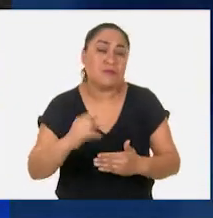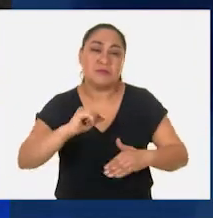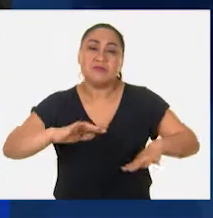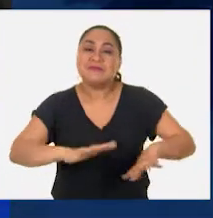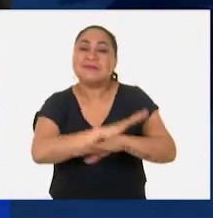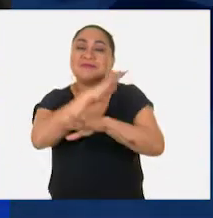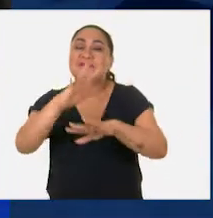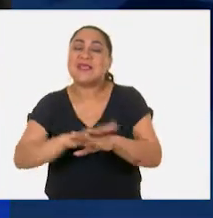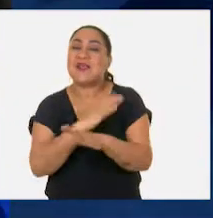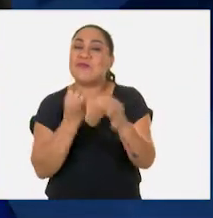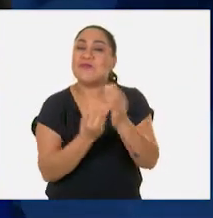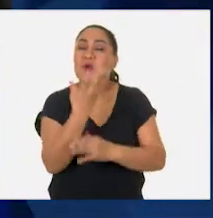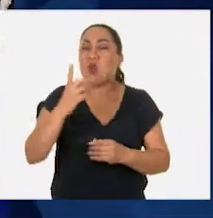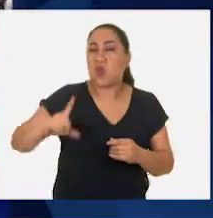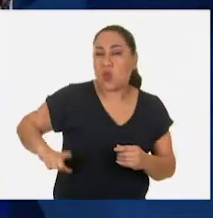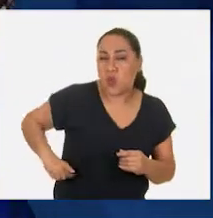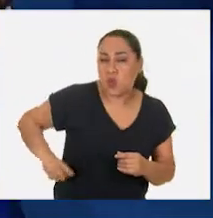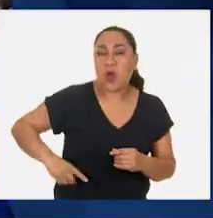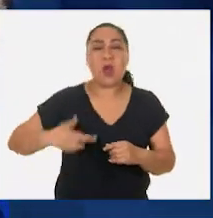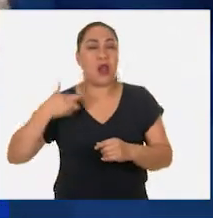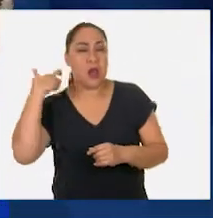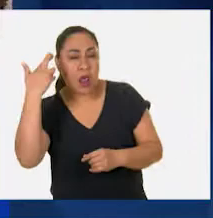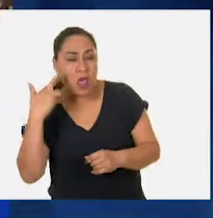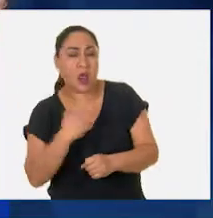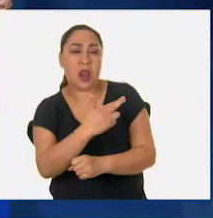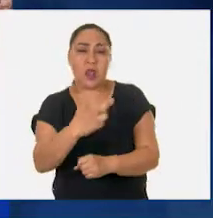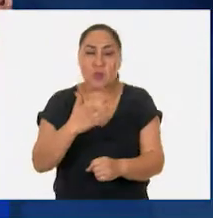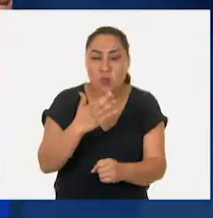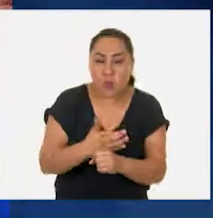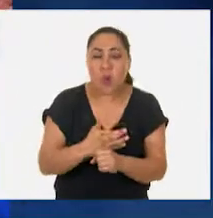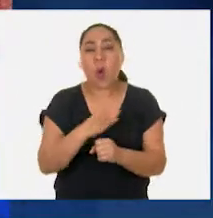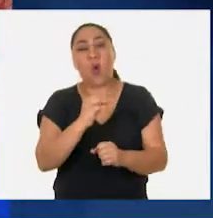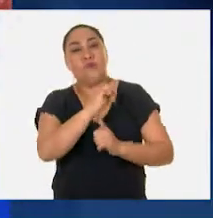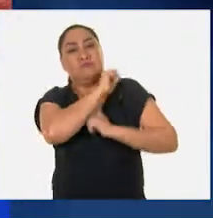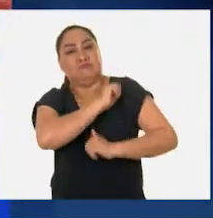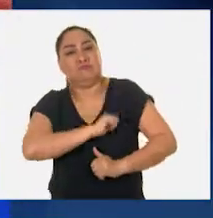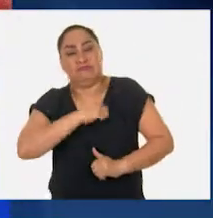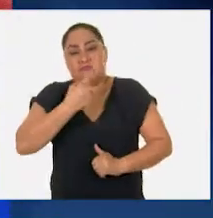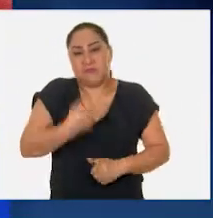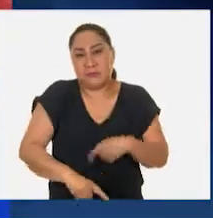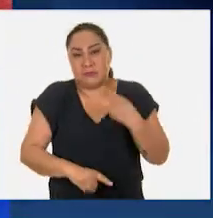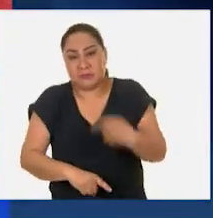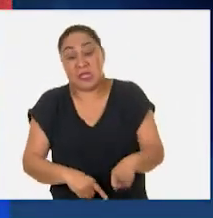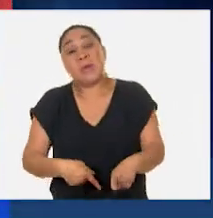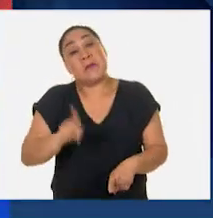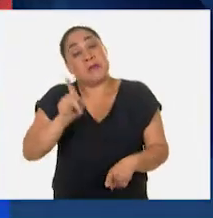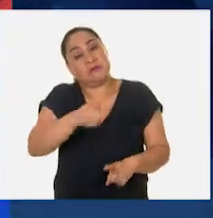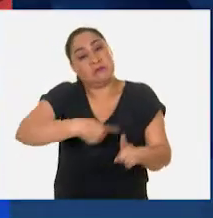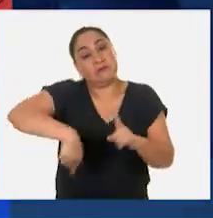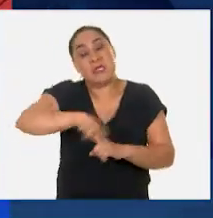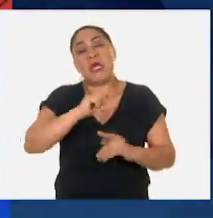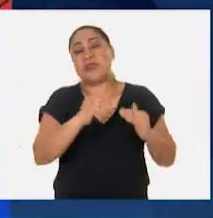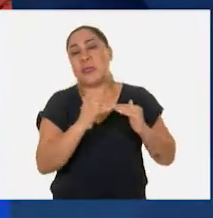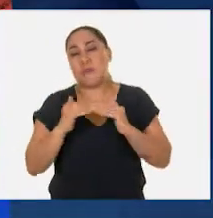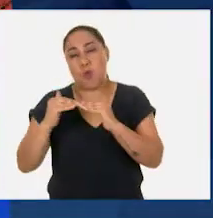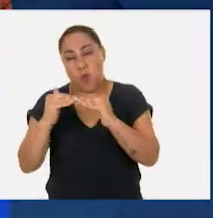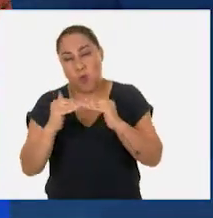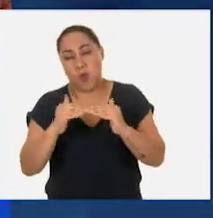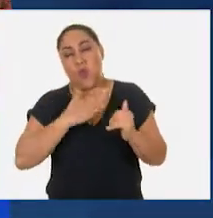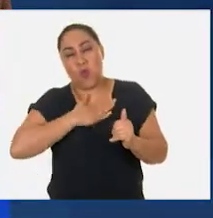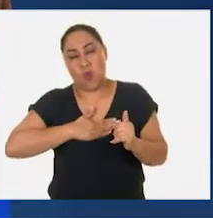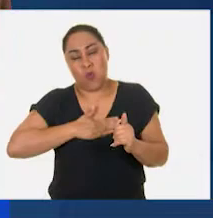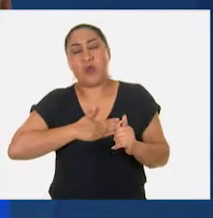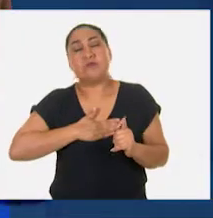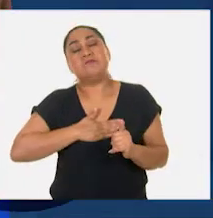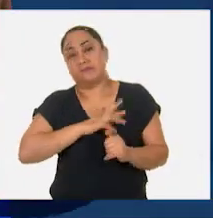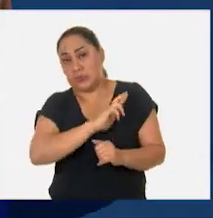de gobierno: monárquico, republicano e incluso dictatorial. Sin embargo, es la democracia contemporánea la que reconoce